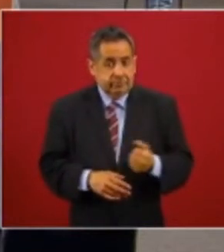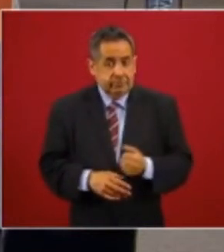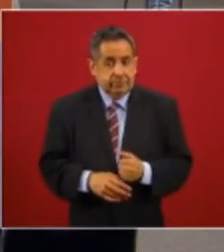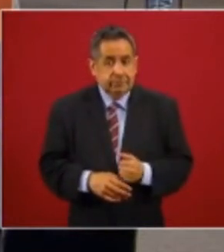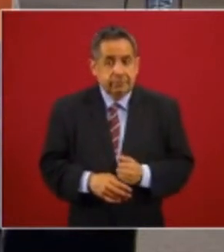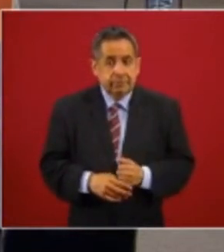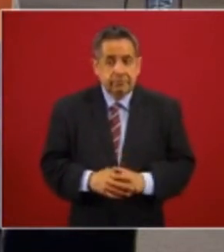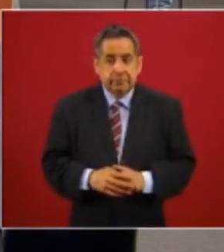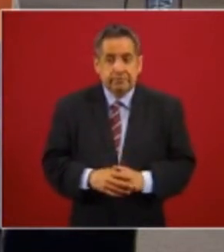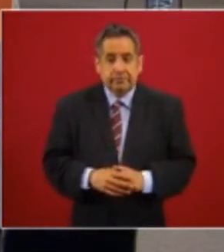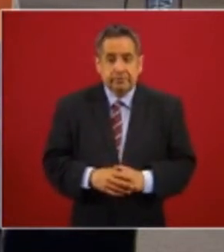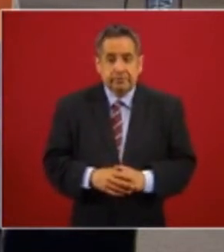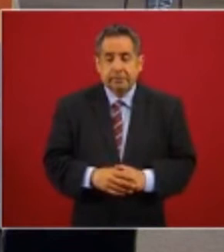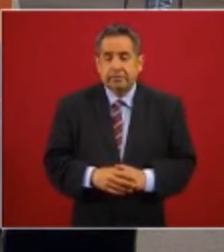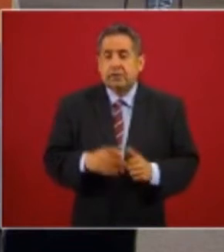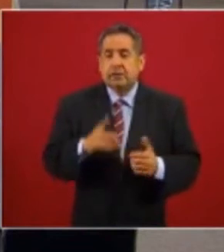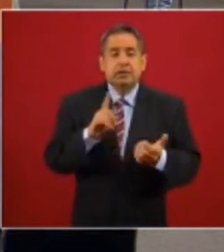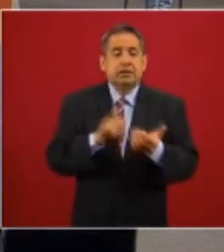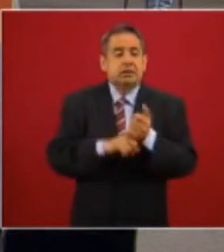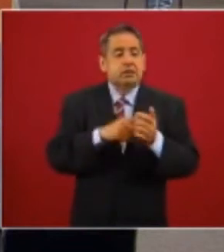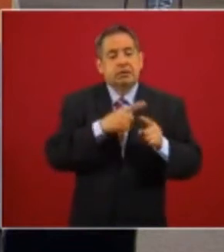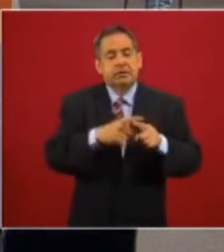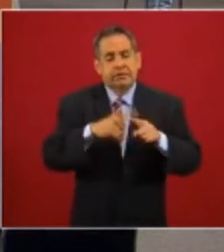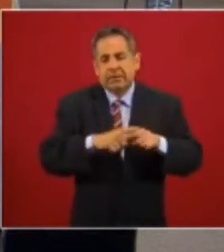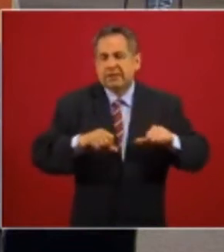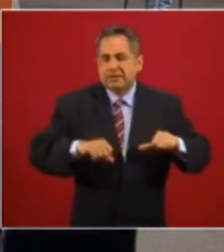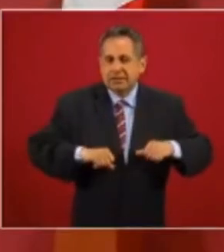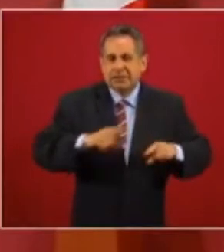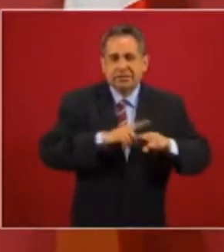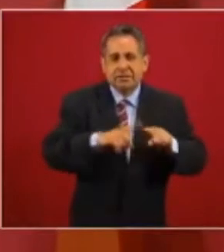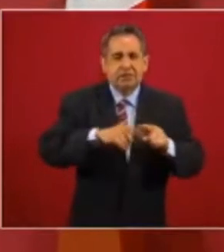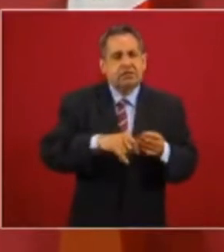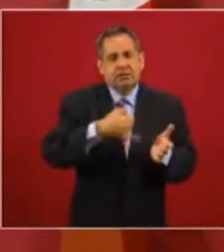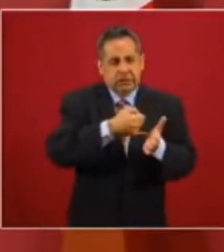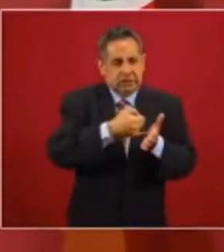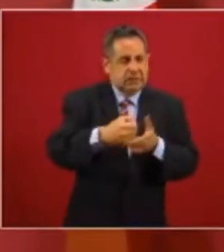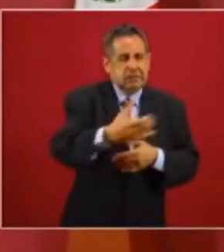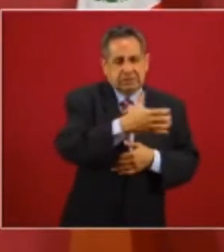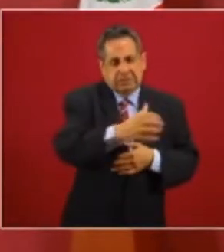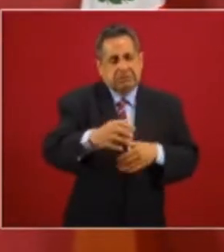hay, entre otras actividades agrícolas,